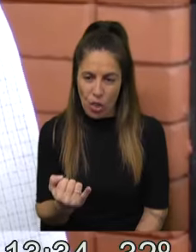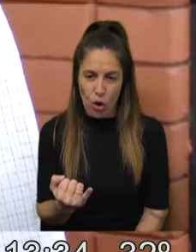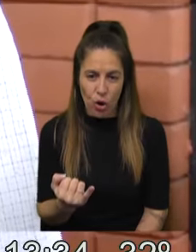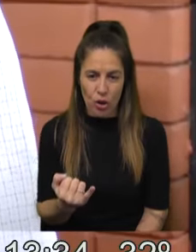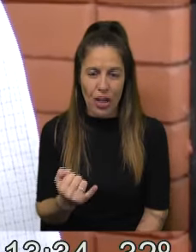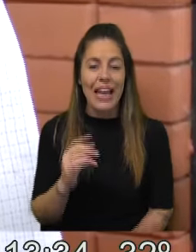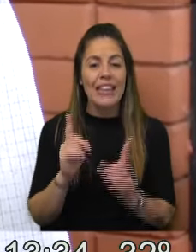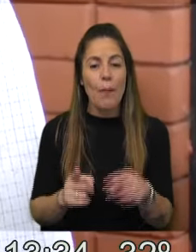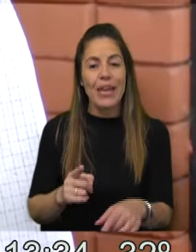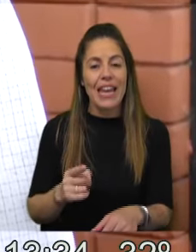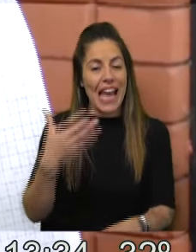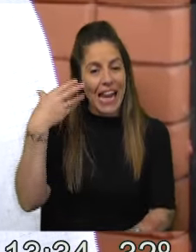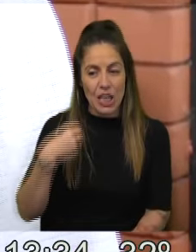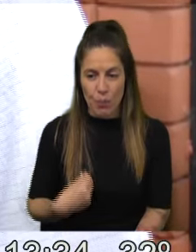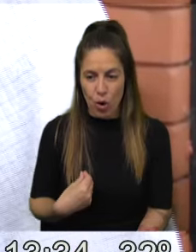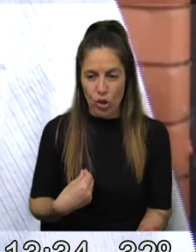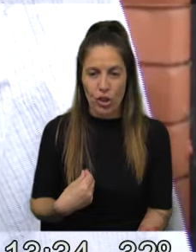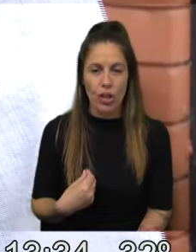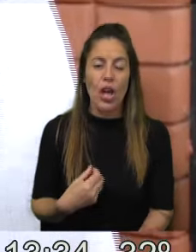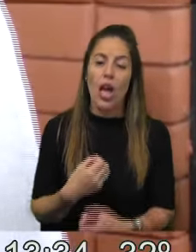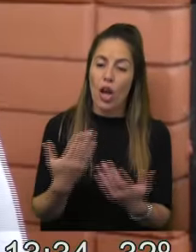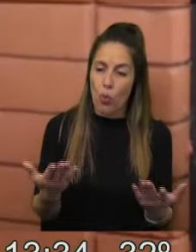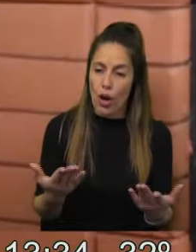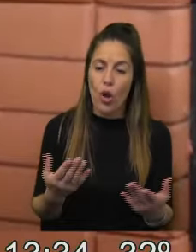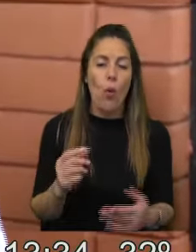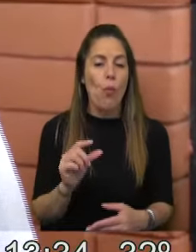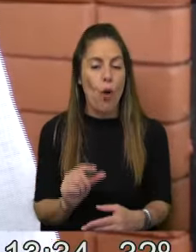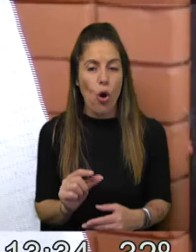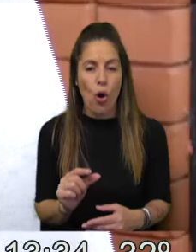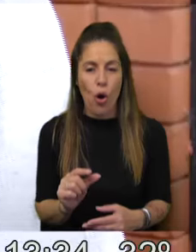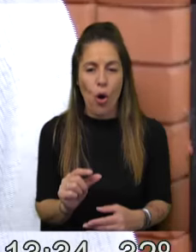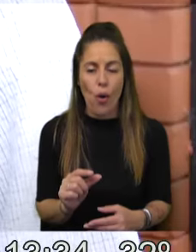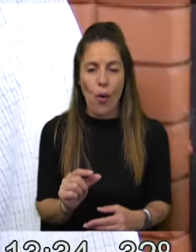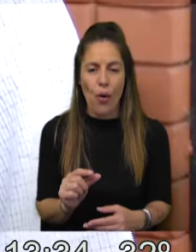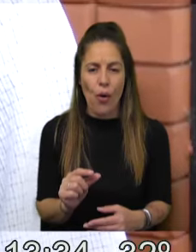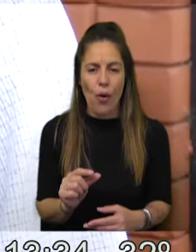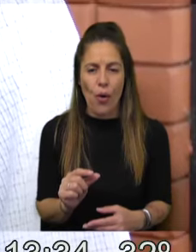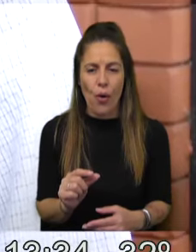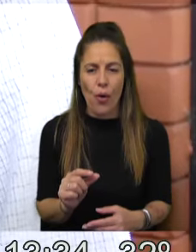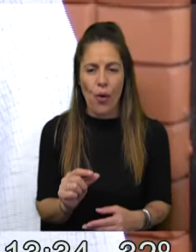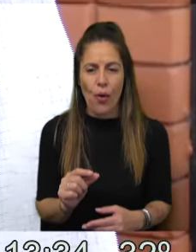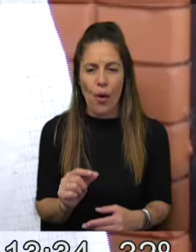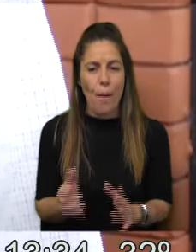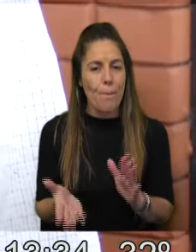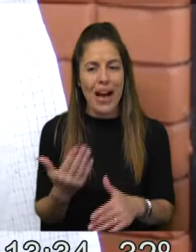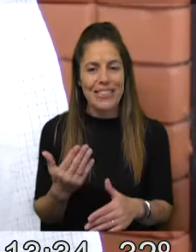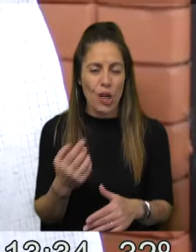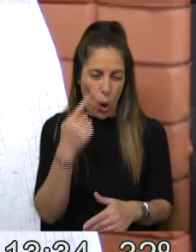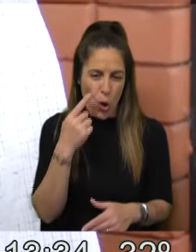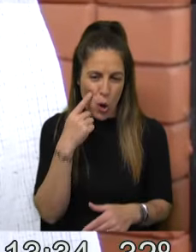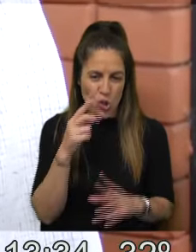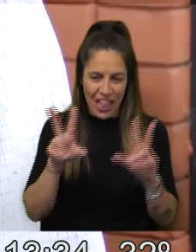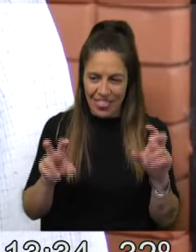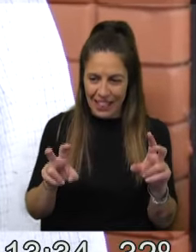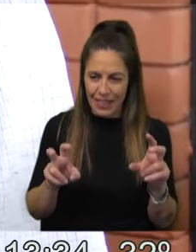y Argimón, que bueno, que es un poco la que está más empapada